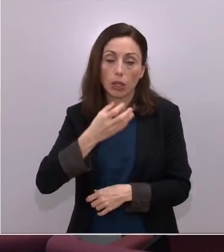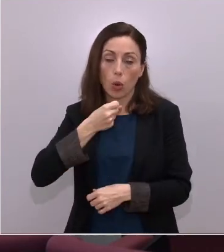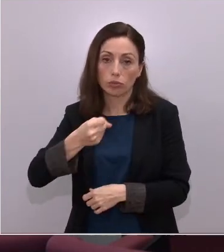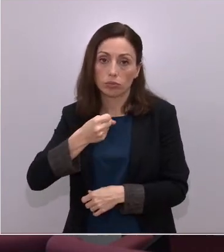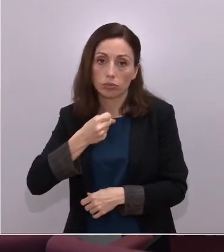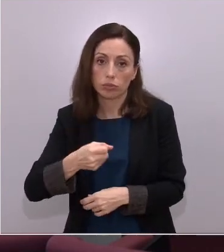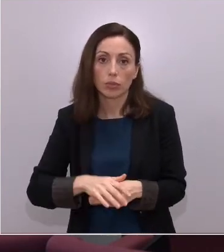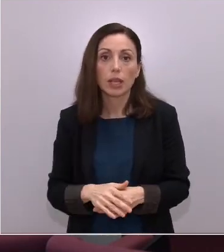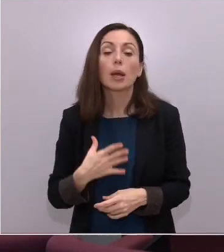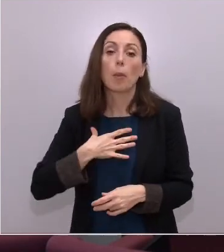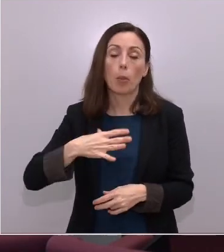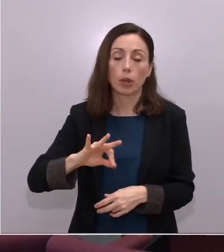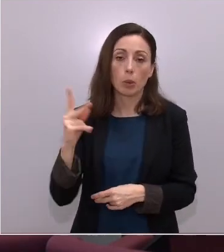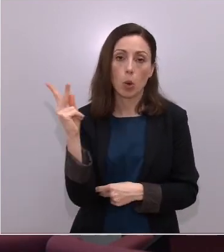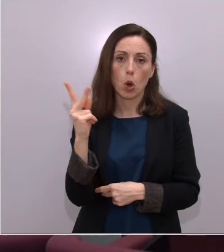y de Podemos.